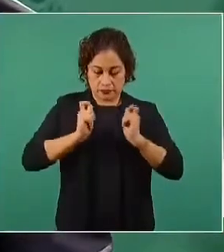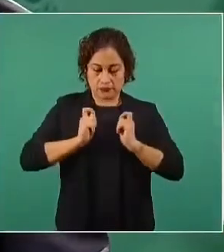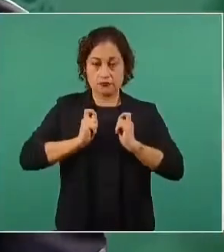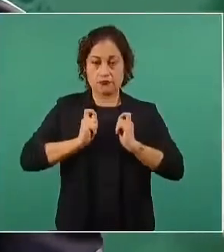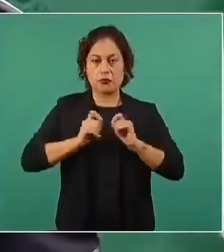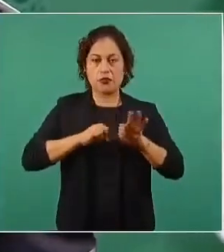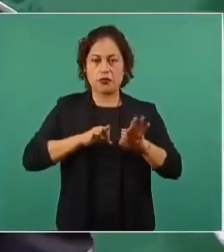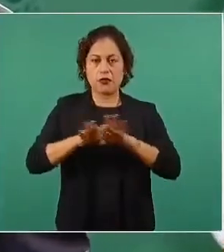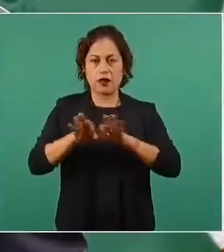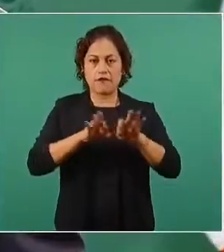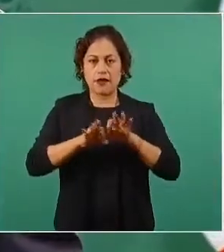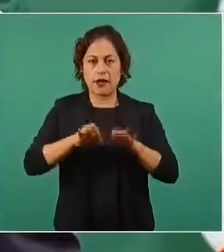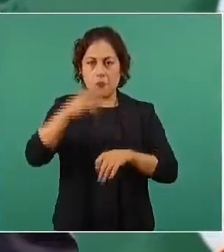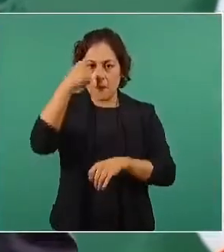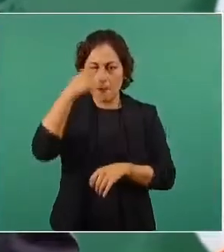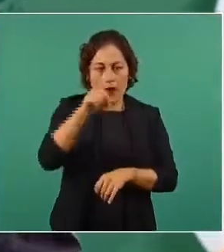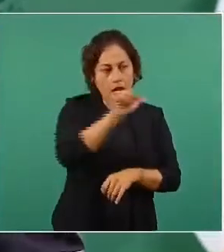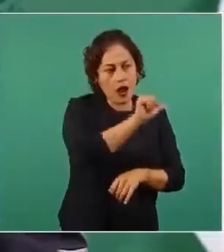todos.